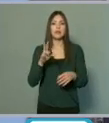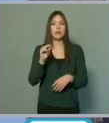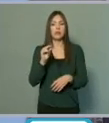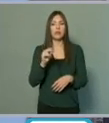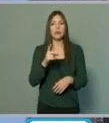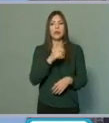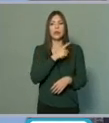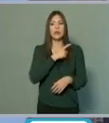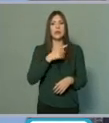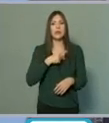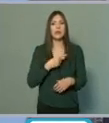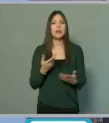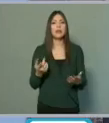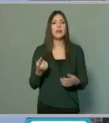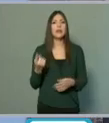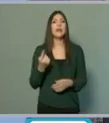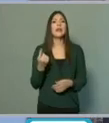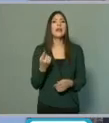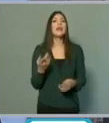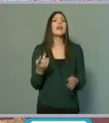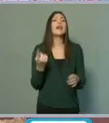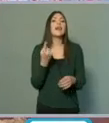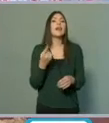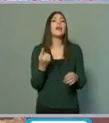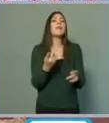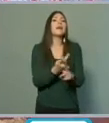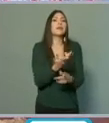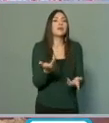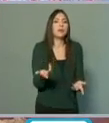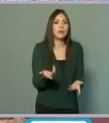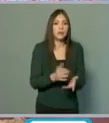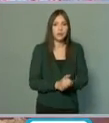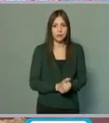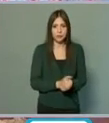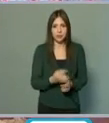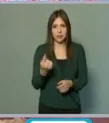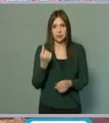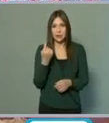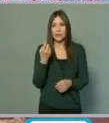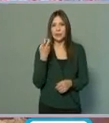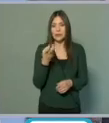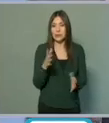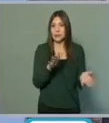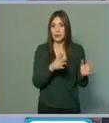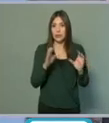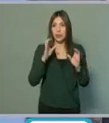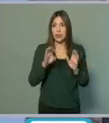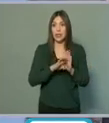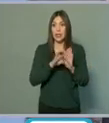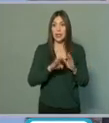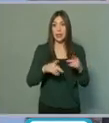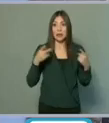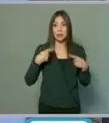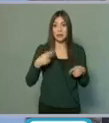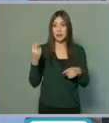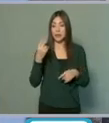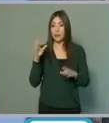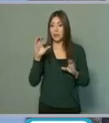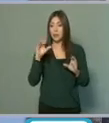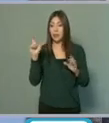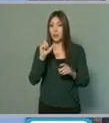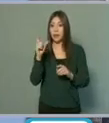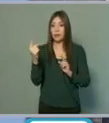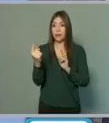como, más bien como, ¿qué hubo? Así que tengan cuidado. ¿no? Sí, porque pues si hay una persona con la que tenemos que